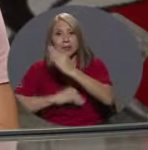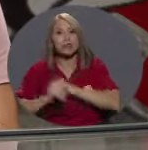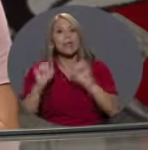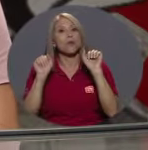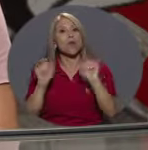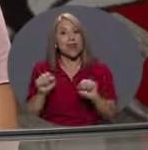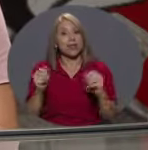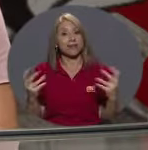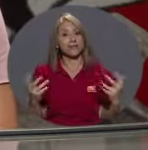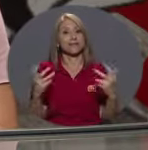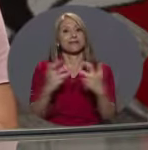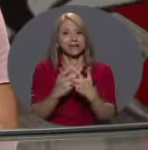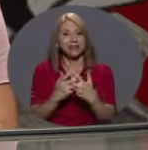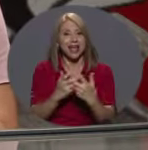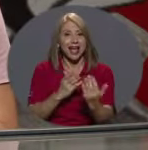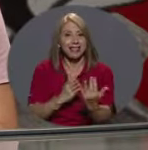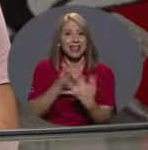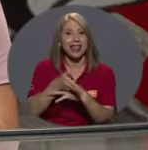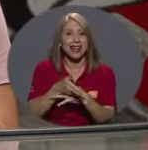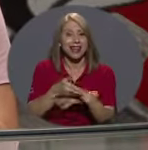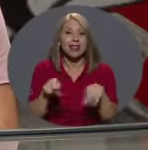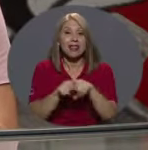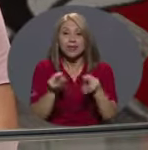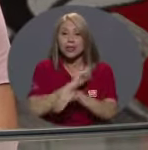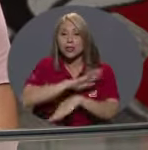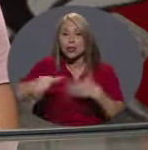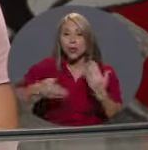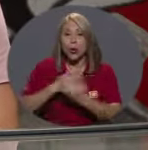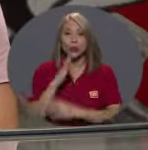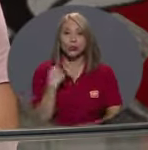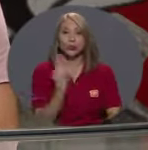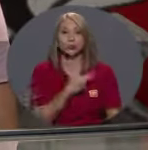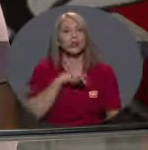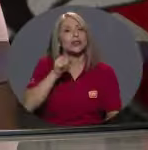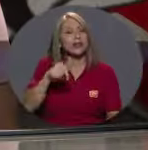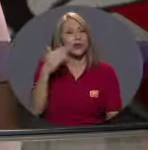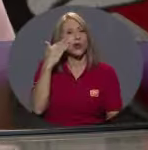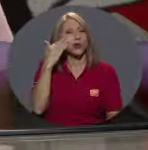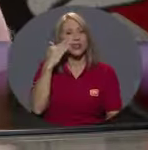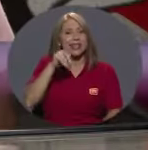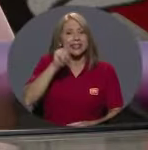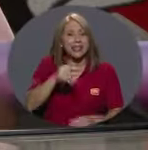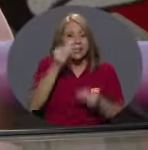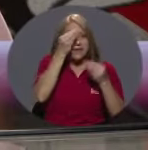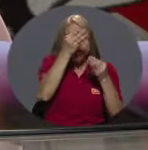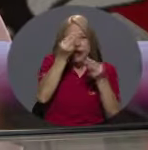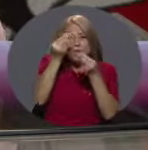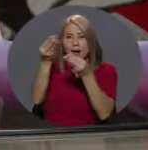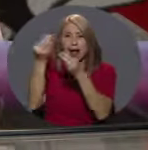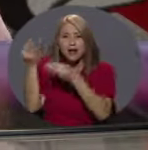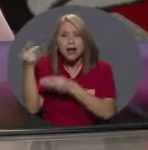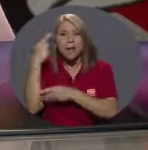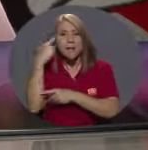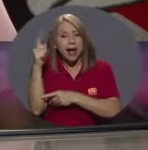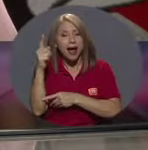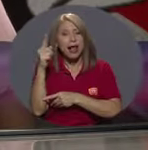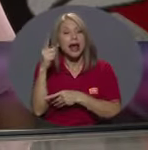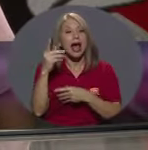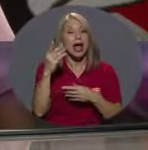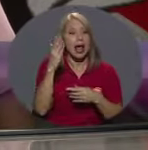acceder, y creo que es tarea de todos también conocerlas e informarlos para que cada uno escoja pues en la que mejor